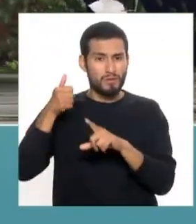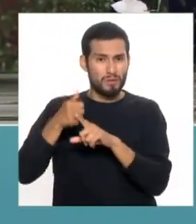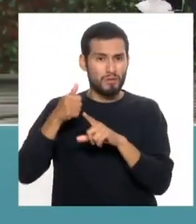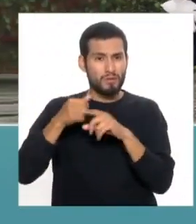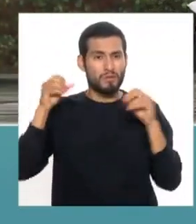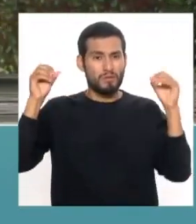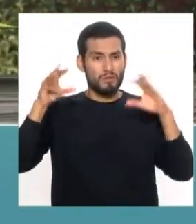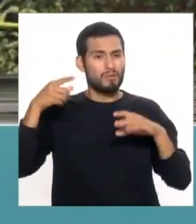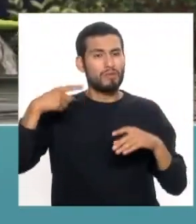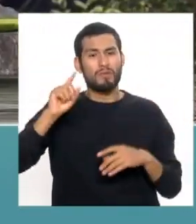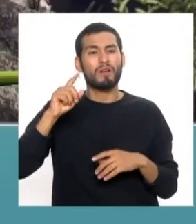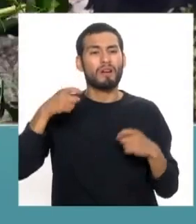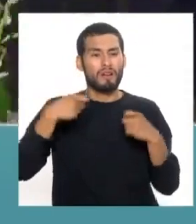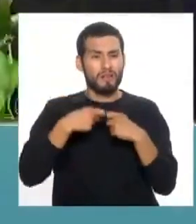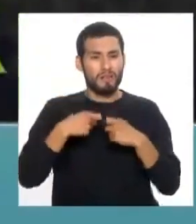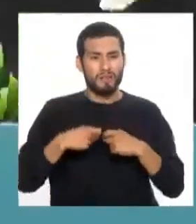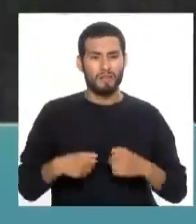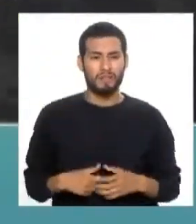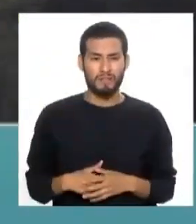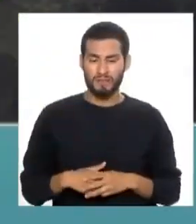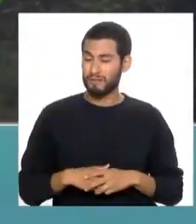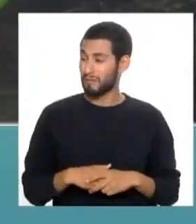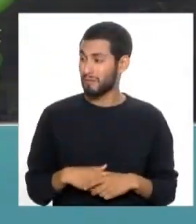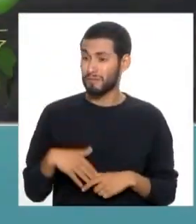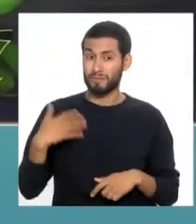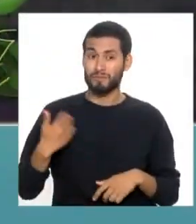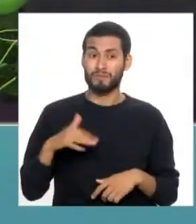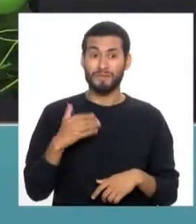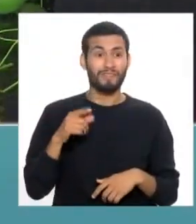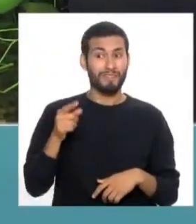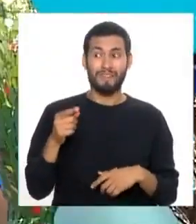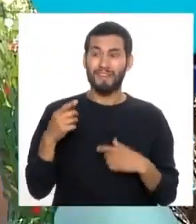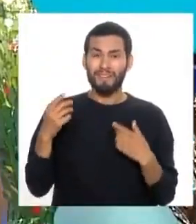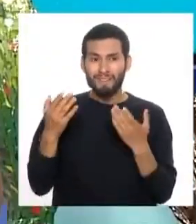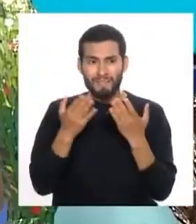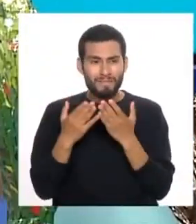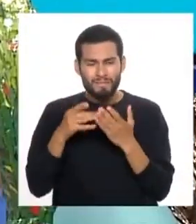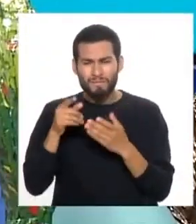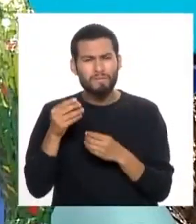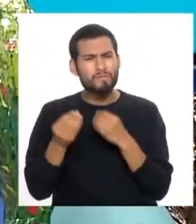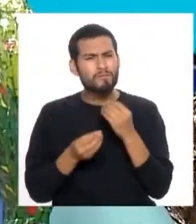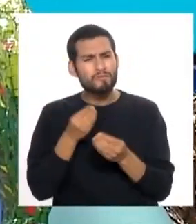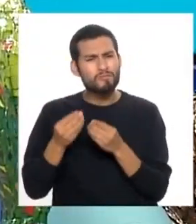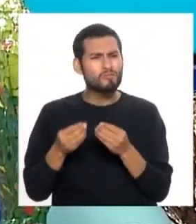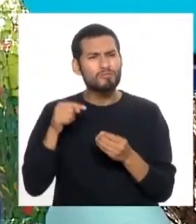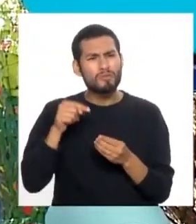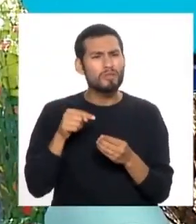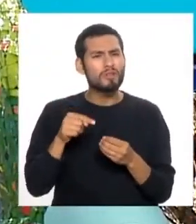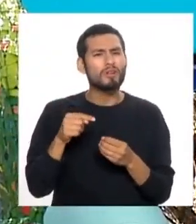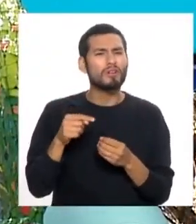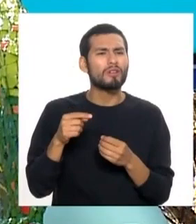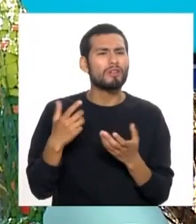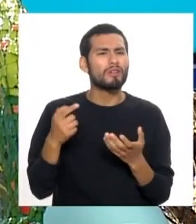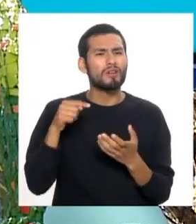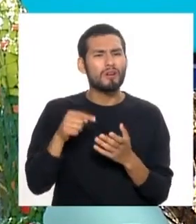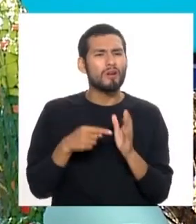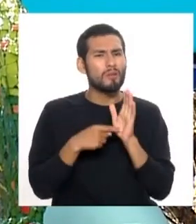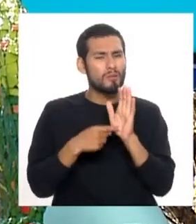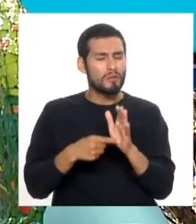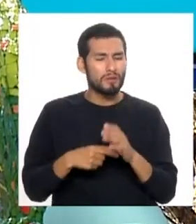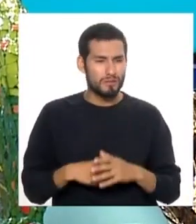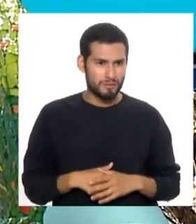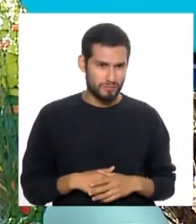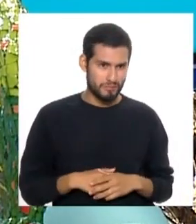propia electricidad, ¿no? ¿Cómo funciona? ¡Qué locura! Si tuvieras que dar una clase así para pequeñitos, ¿cómo es que se va con una muestra?